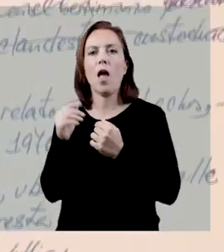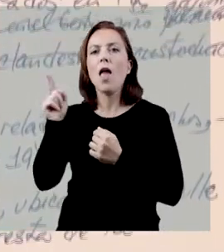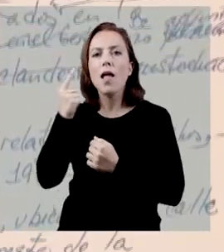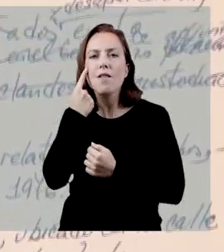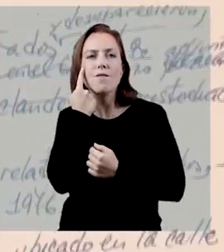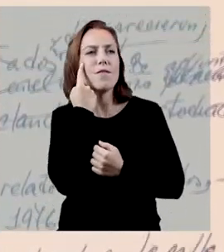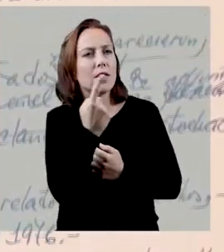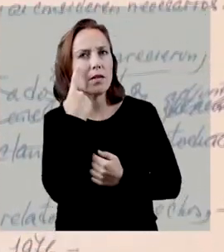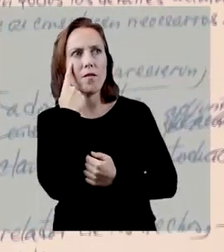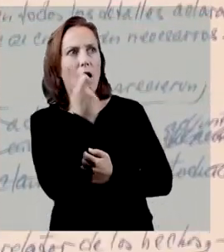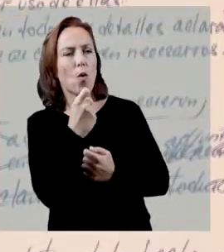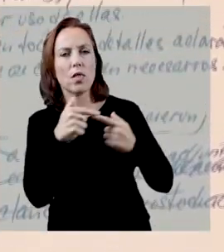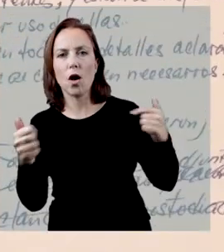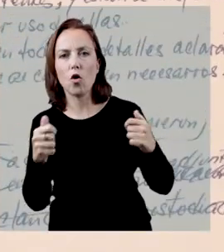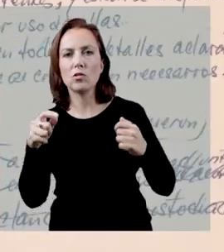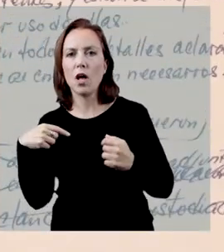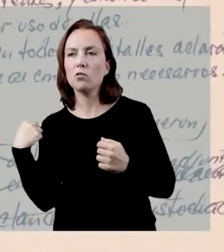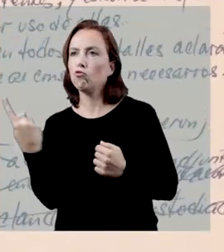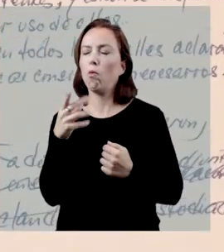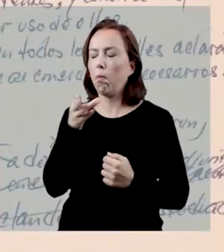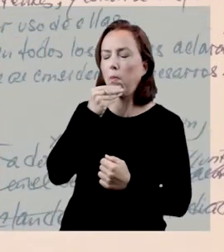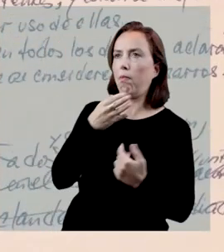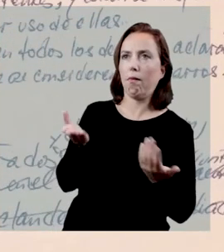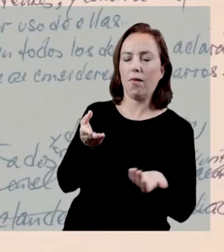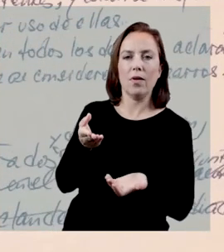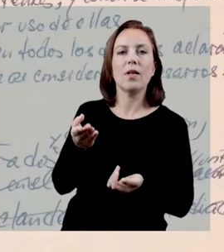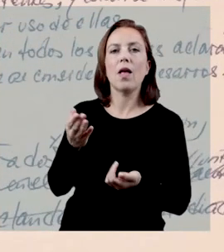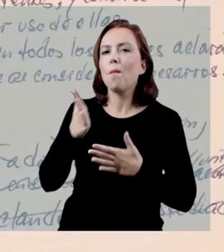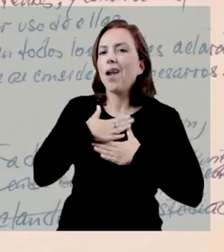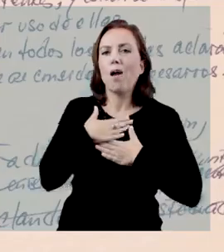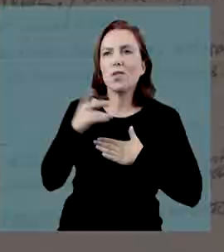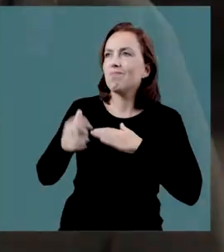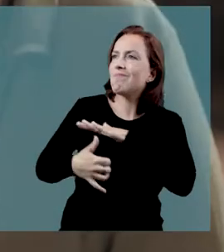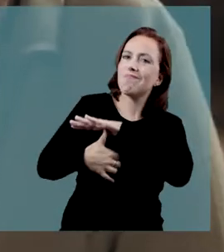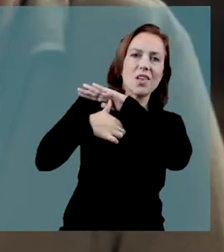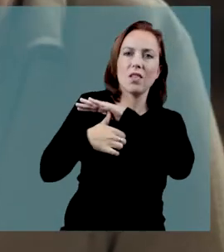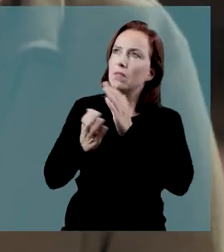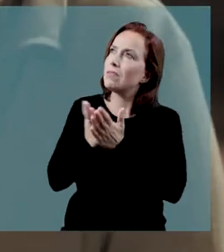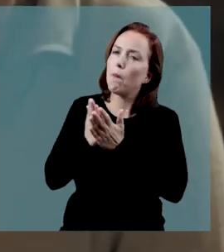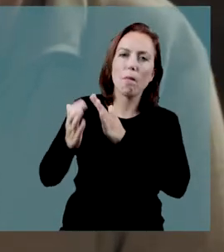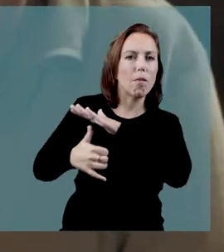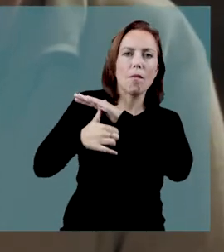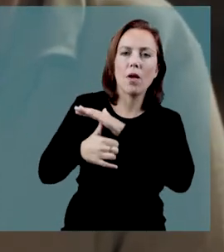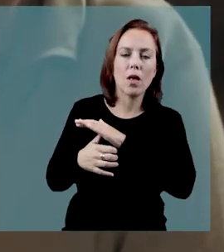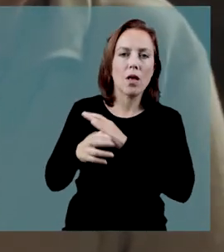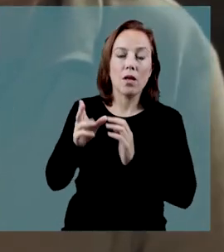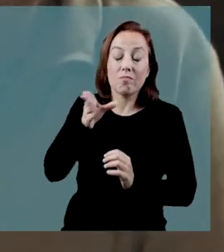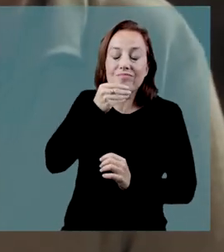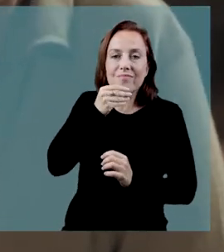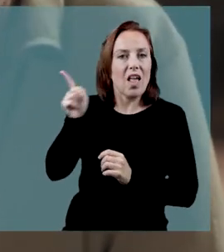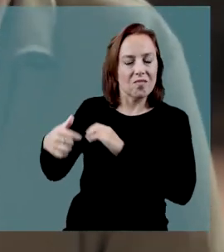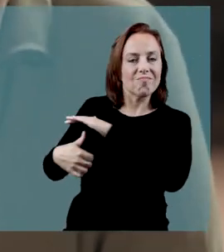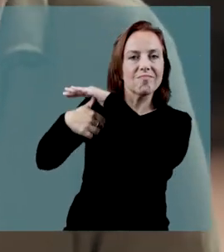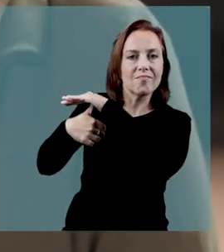veíamos y, no sé, para mí fue un referente casi que en todo momento, sin que nos diéramos cuenta de que era un